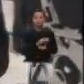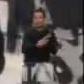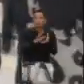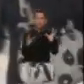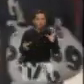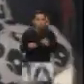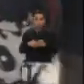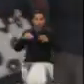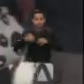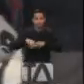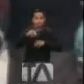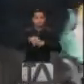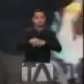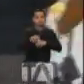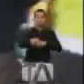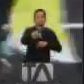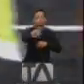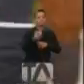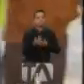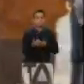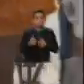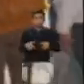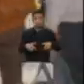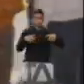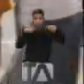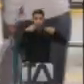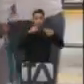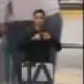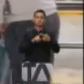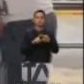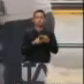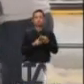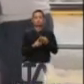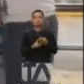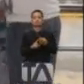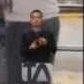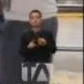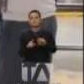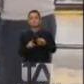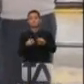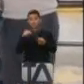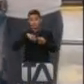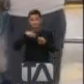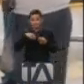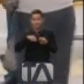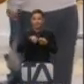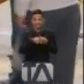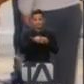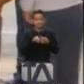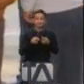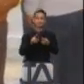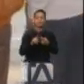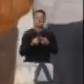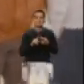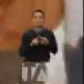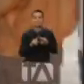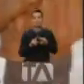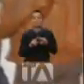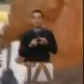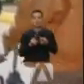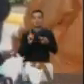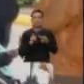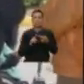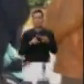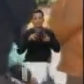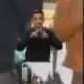las estaciones tenemos las cabinas de Cuéntame, las tenemos tanto en esta estación de la Y, en